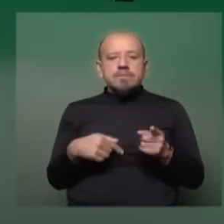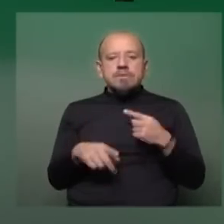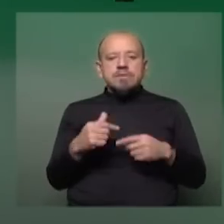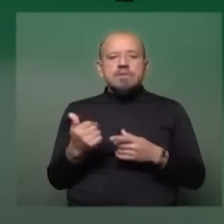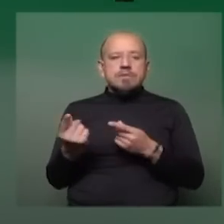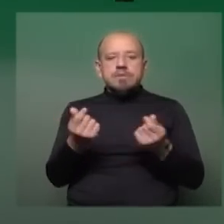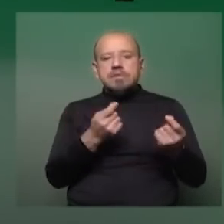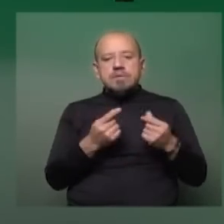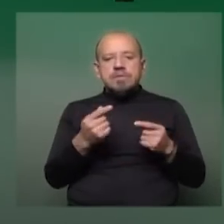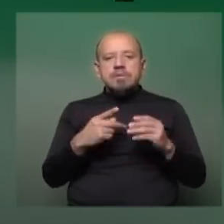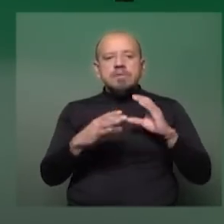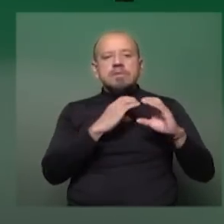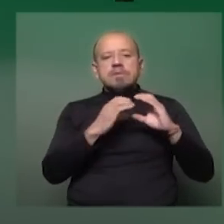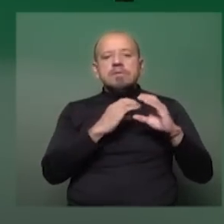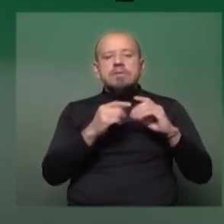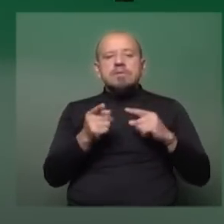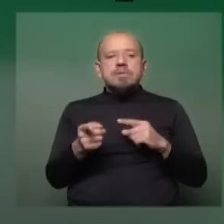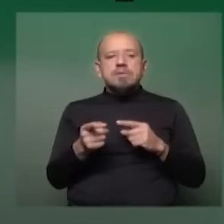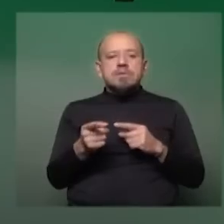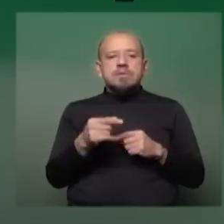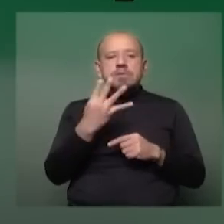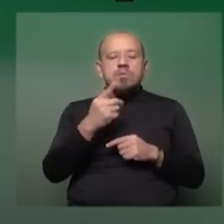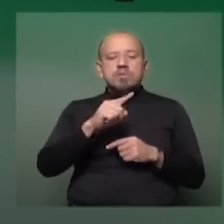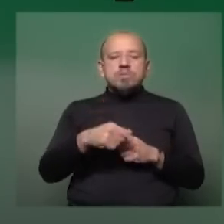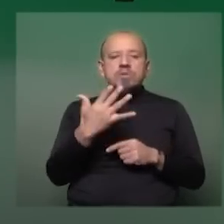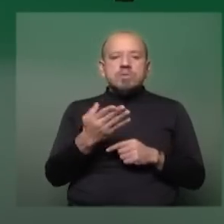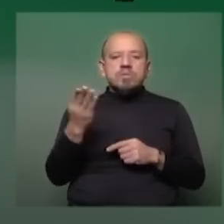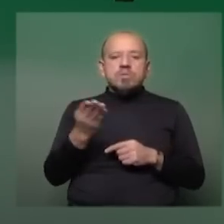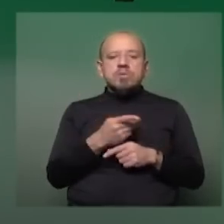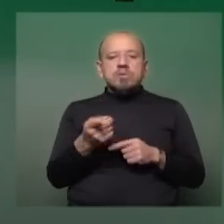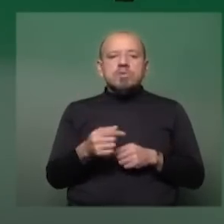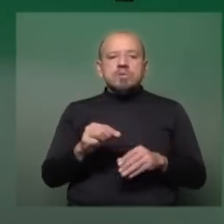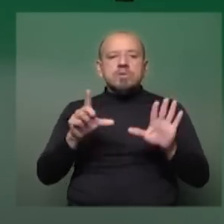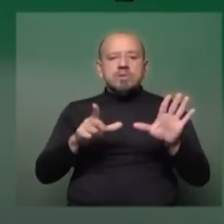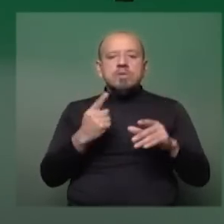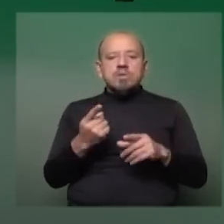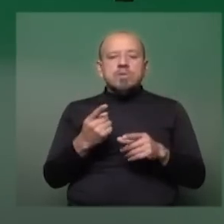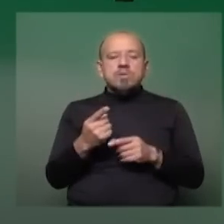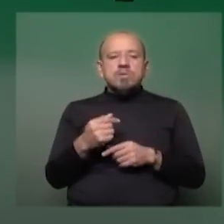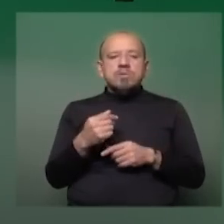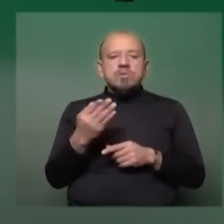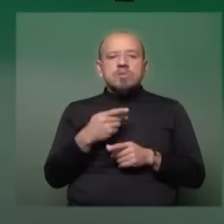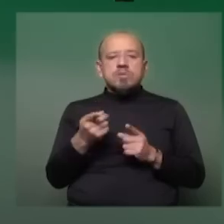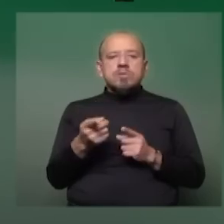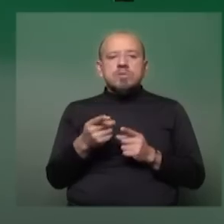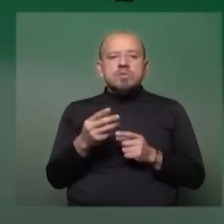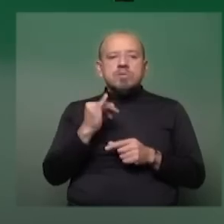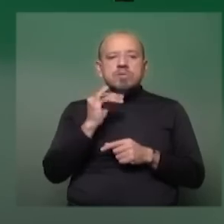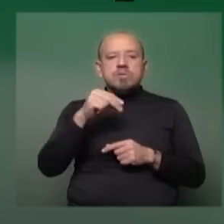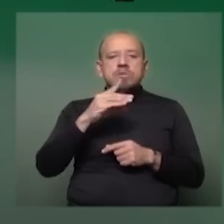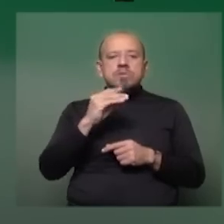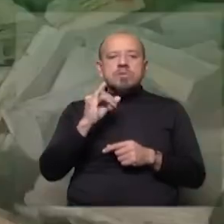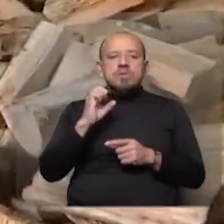precios de la energía en los jugares creció 4,5 por 71 puntos básicos más que el índice de precios